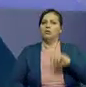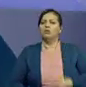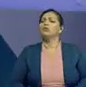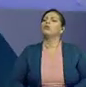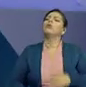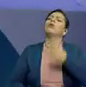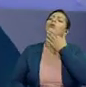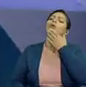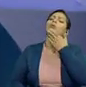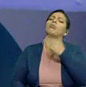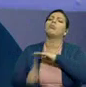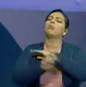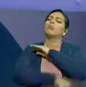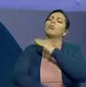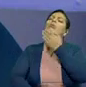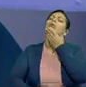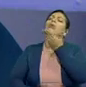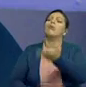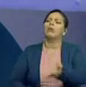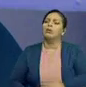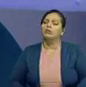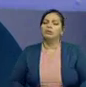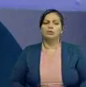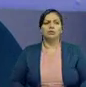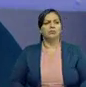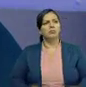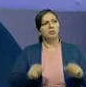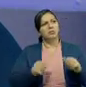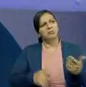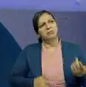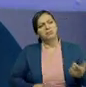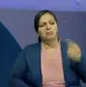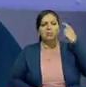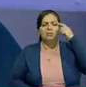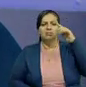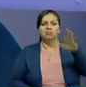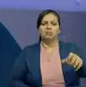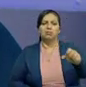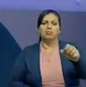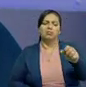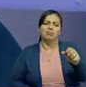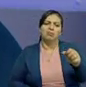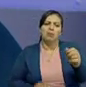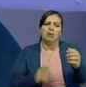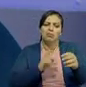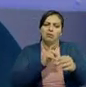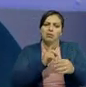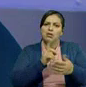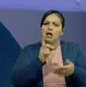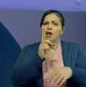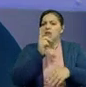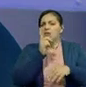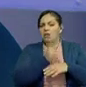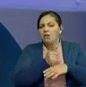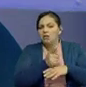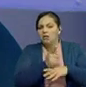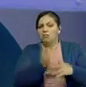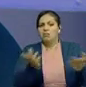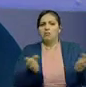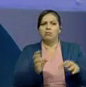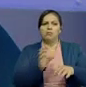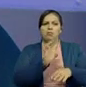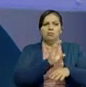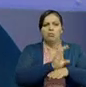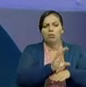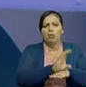lamentablemente, tiene una connotación negativa. La pena como castigo, como vindicativa, como una sanción pues que hay que imponer. Y hay que ver